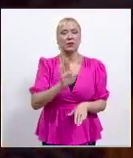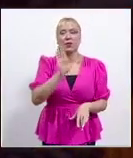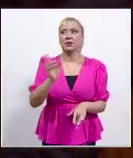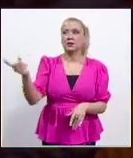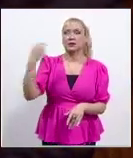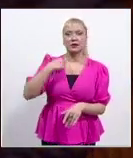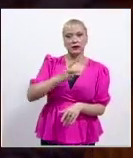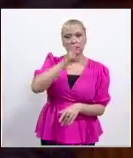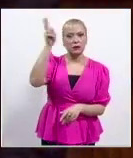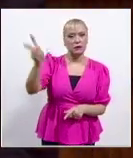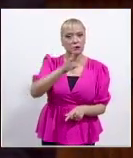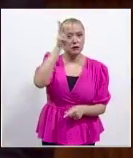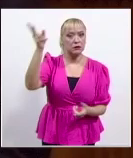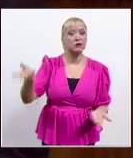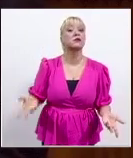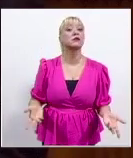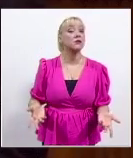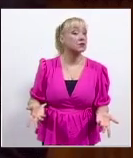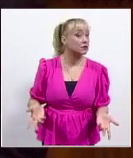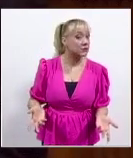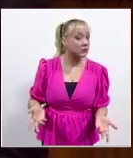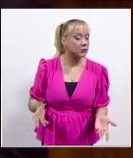suceder es